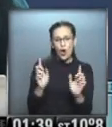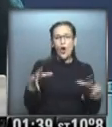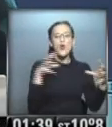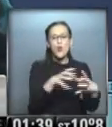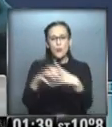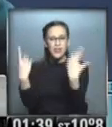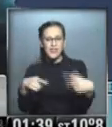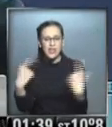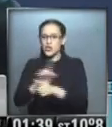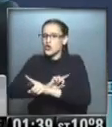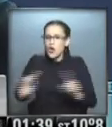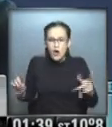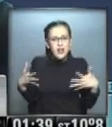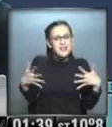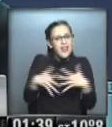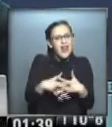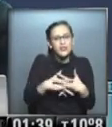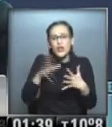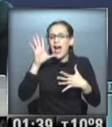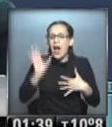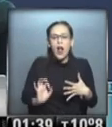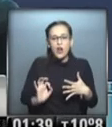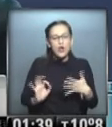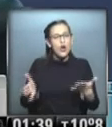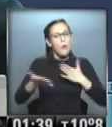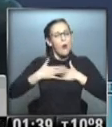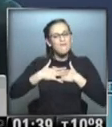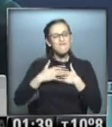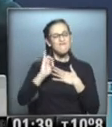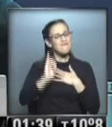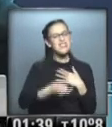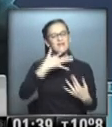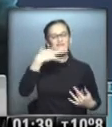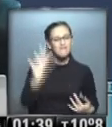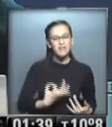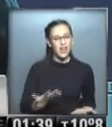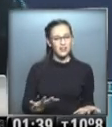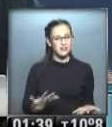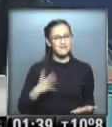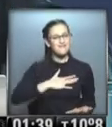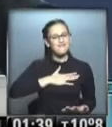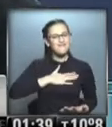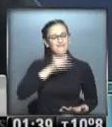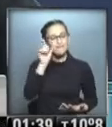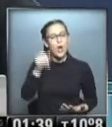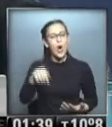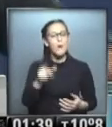La integración es una cosa de ser o no ser en el mundo de